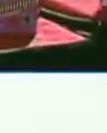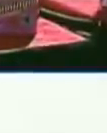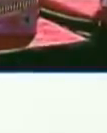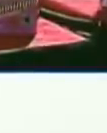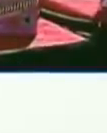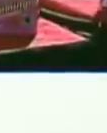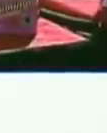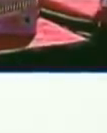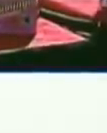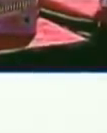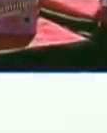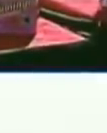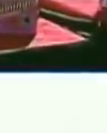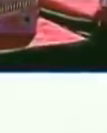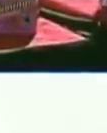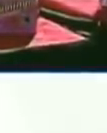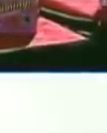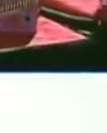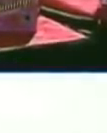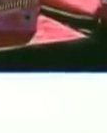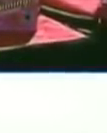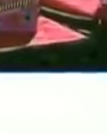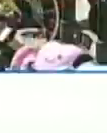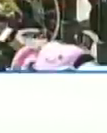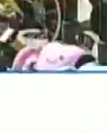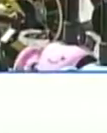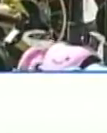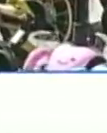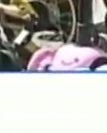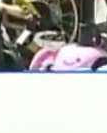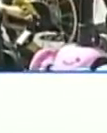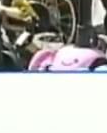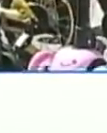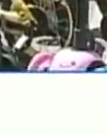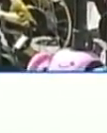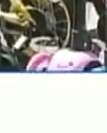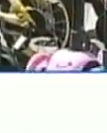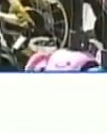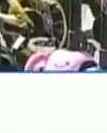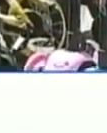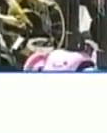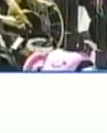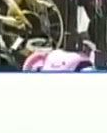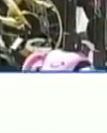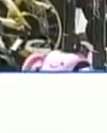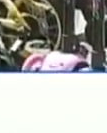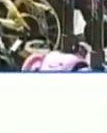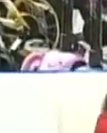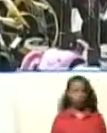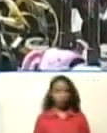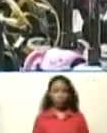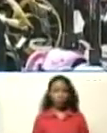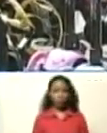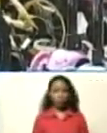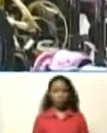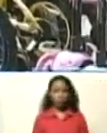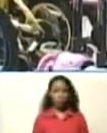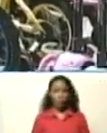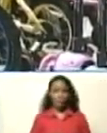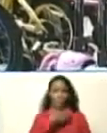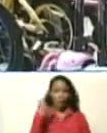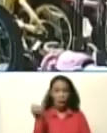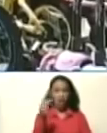Nicolás. 12 millones de regalos de primer nivel, del mejor